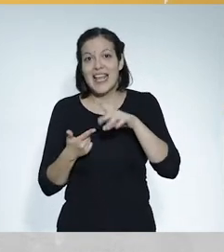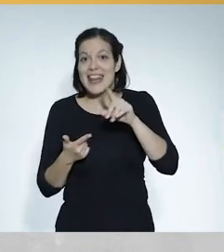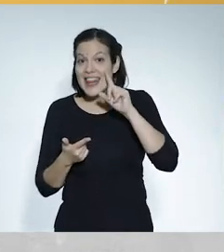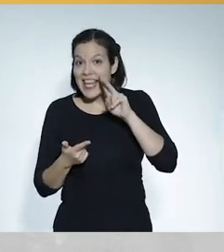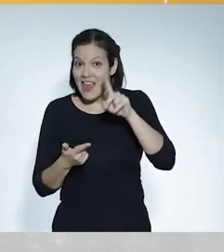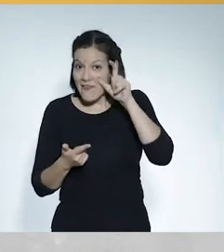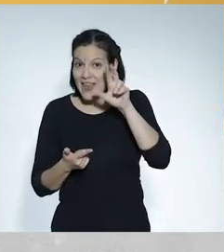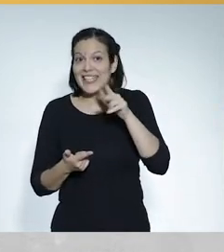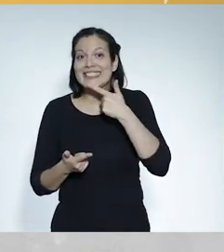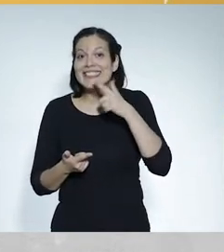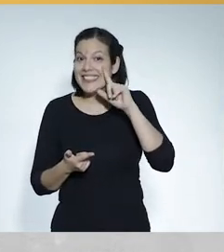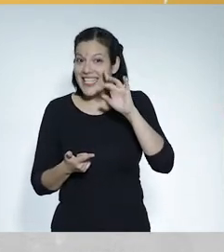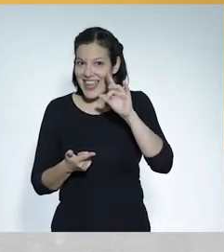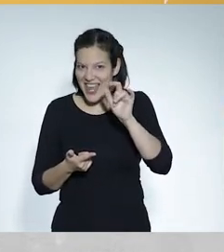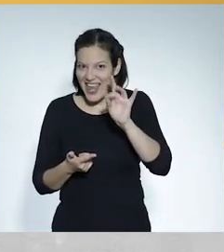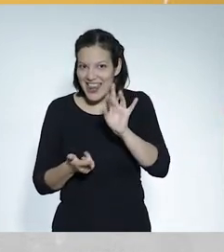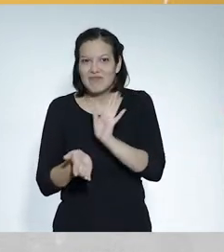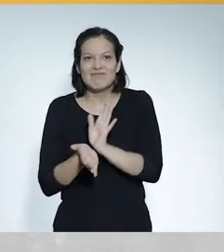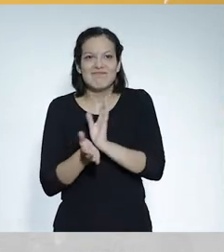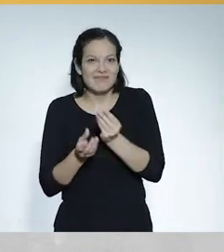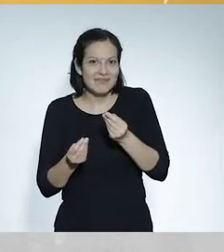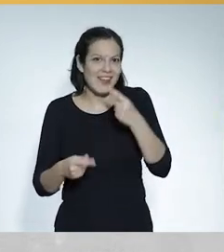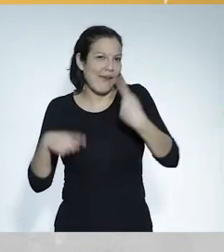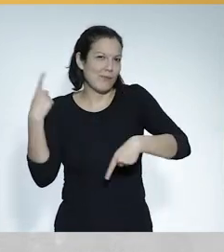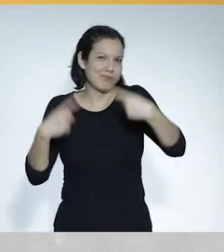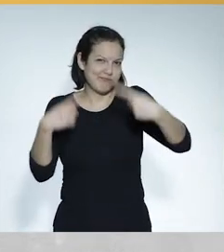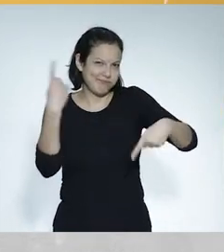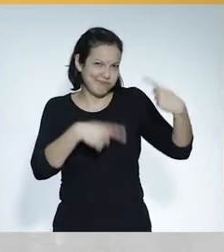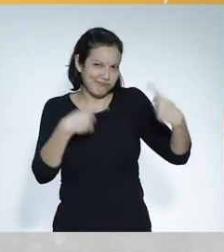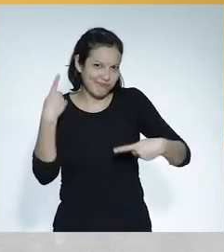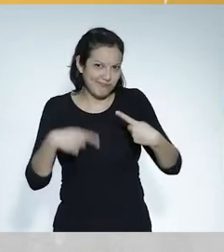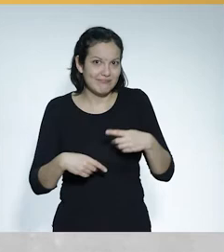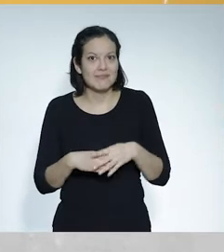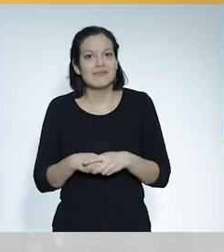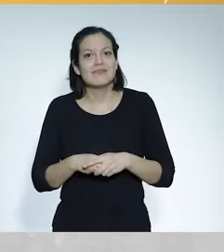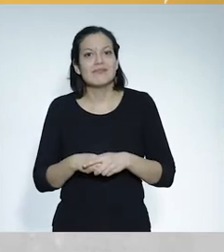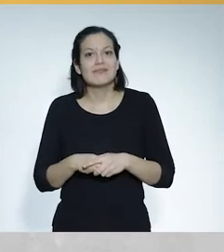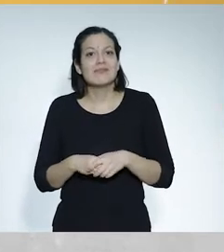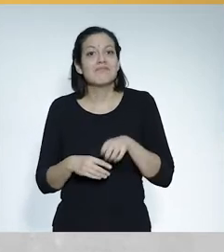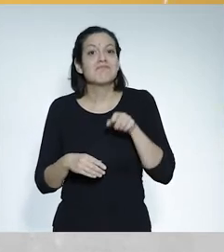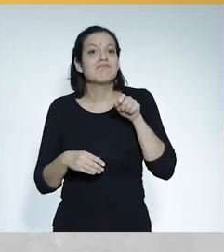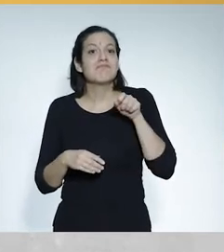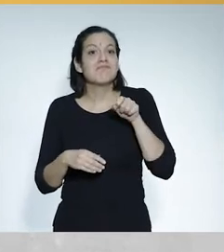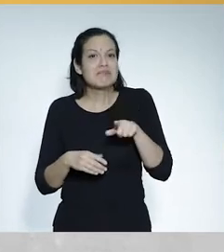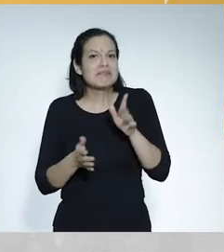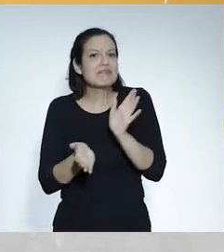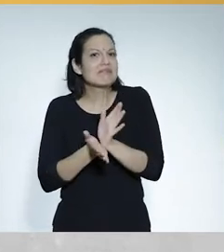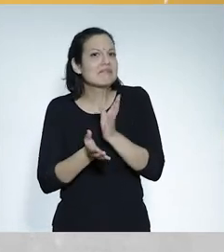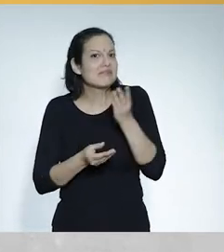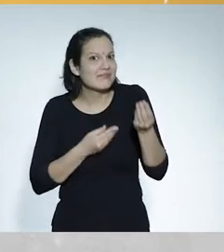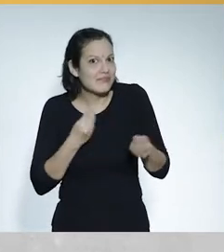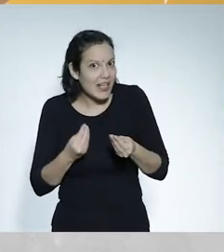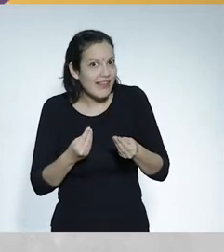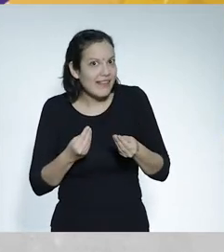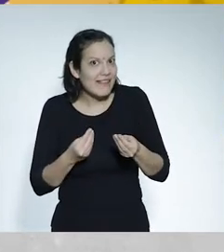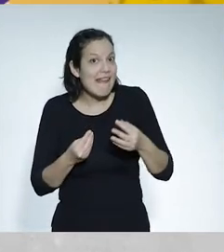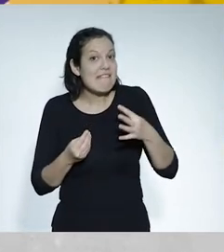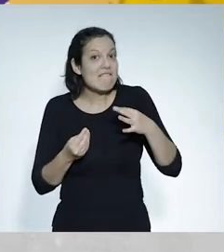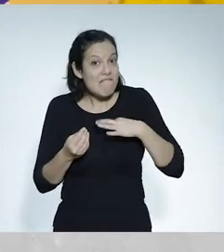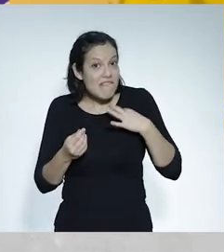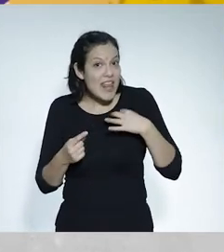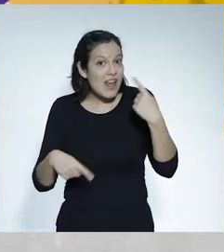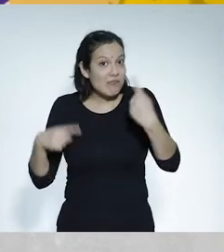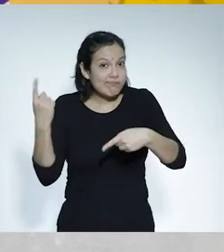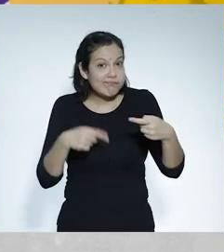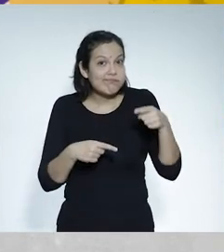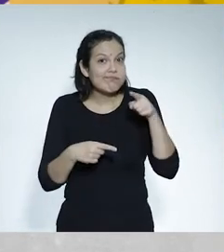diversidad significa variedad. Esto quiere decir que la biodiversidad es el